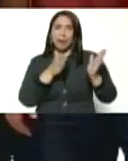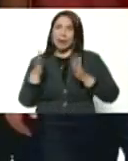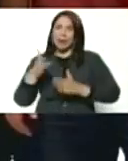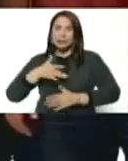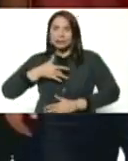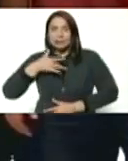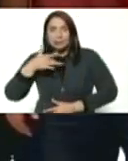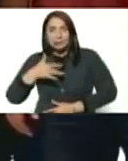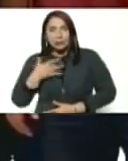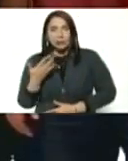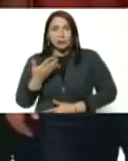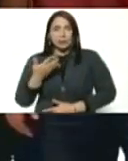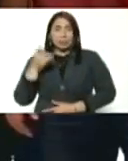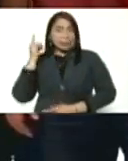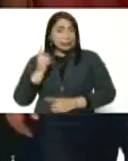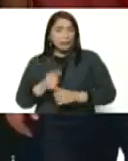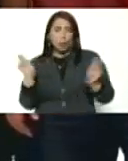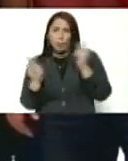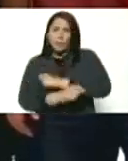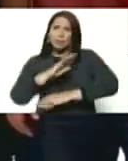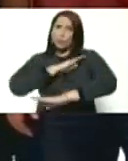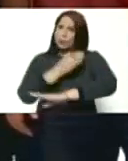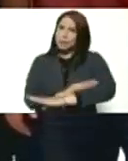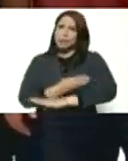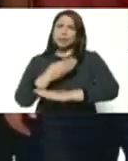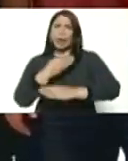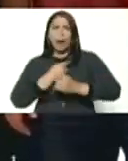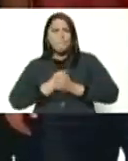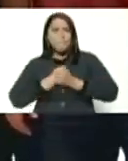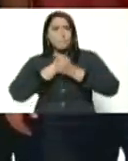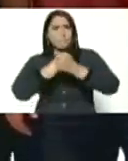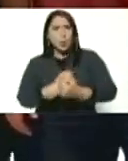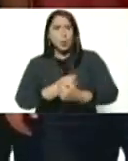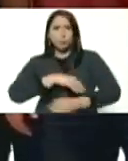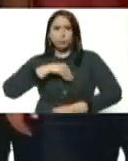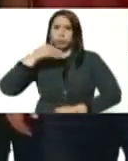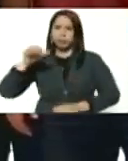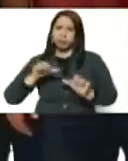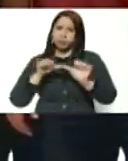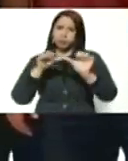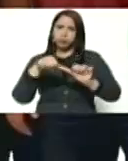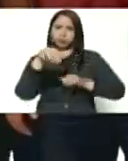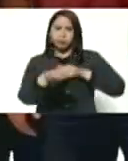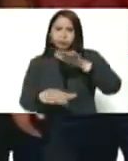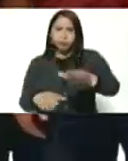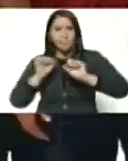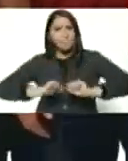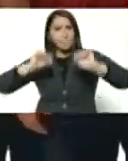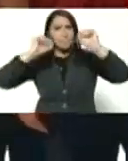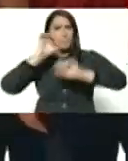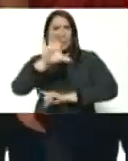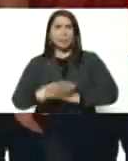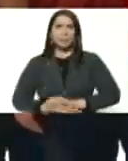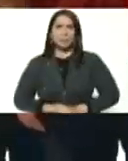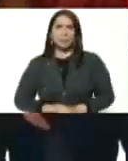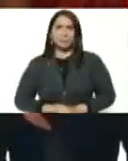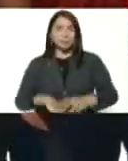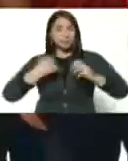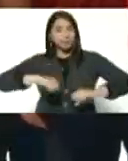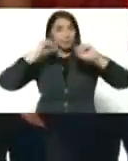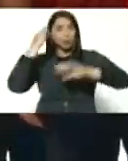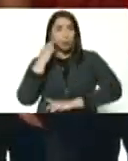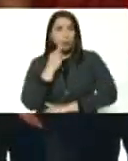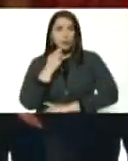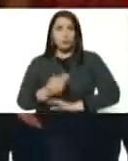mucha fortaleza, de mucho amor y de mucho espíritu para seguir adelante. ¡Que viva la patria! ¡Viva! ¡Que viva